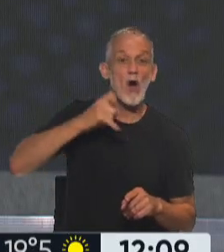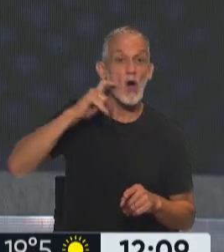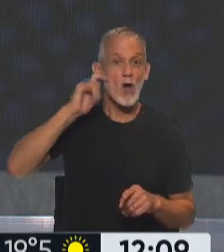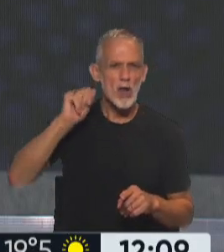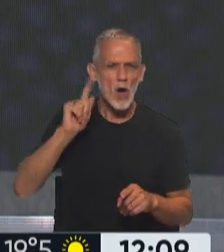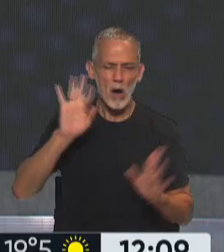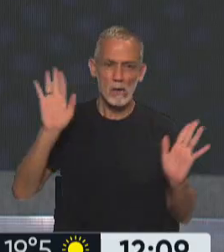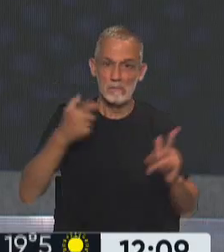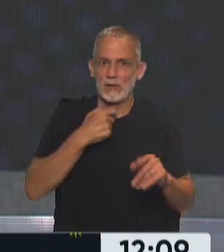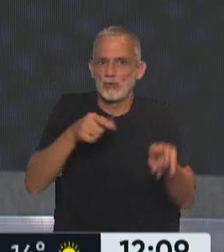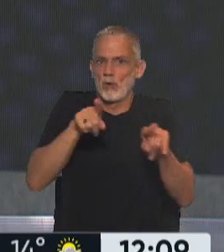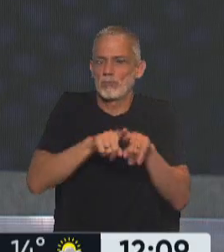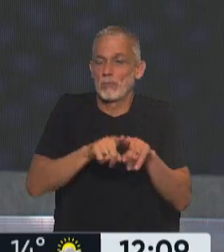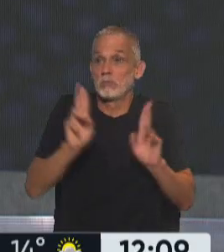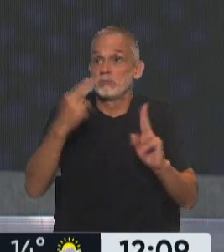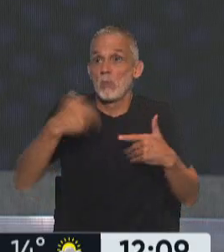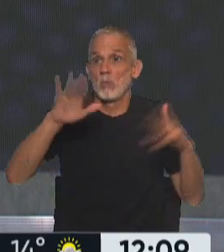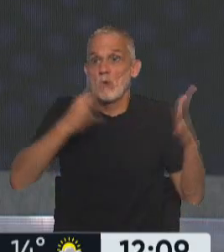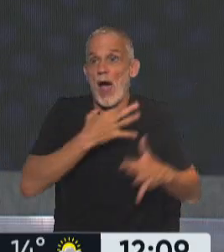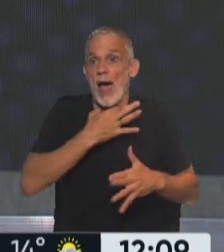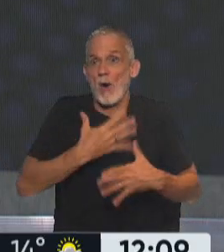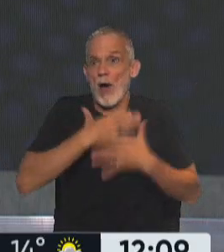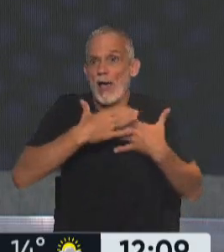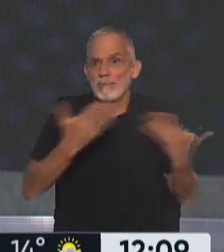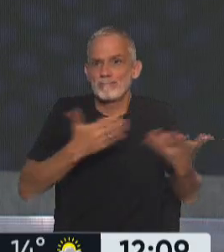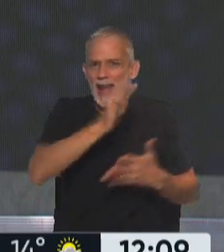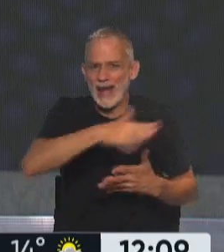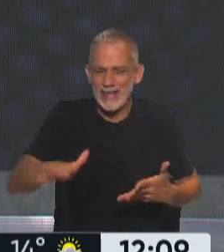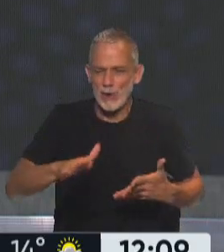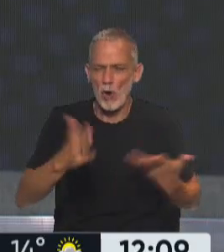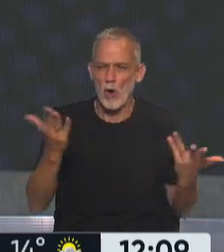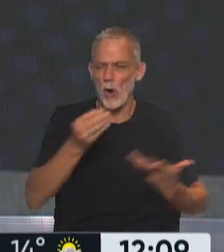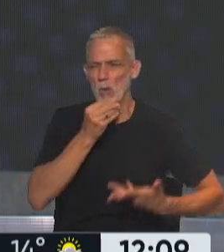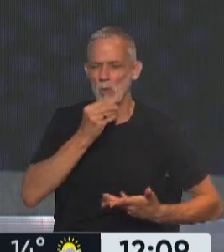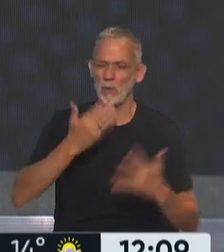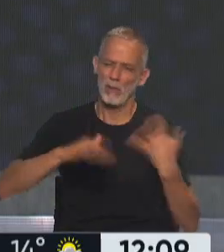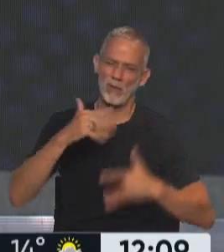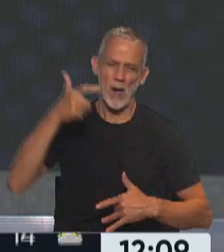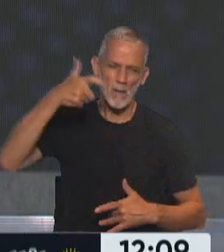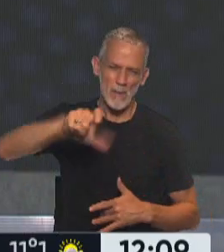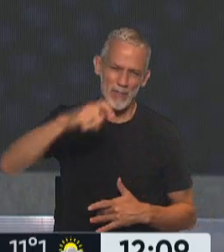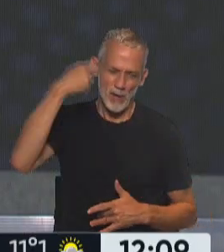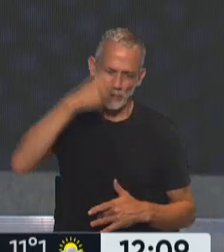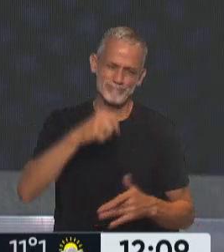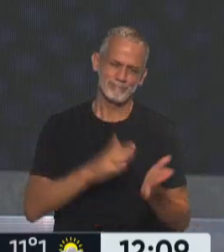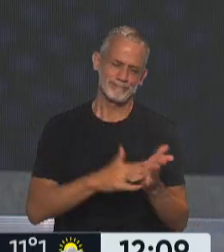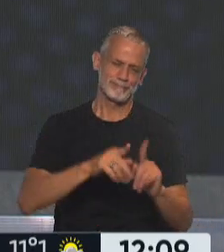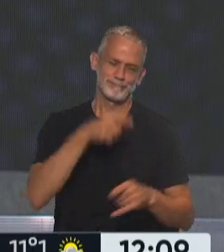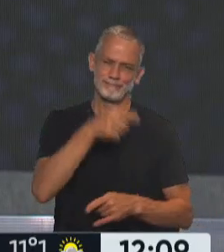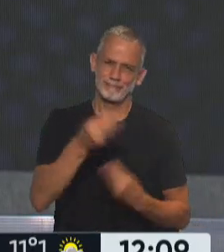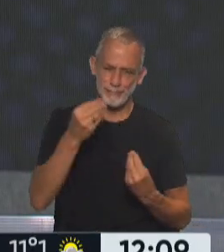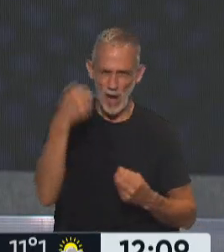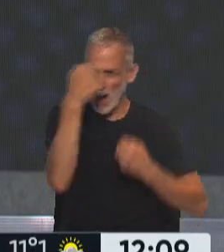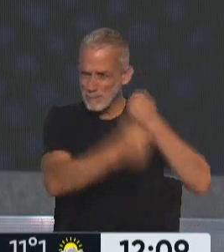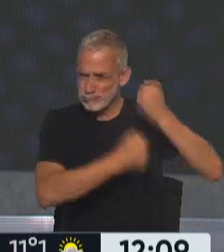justamente que su mujer había muerto ahogada en el río Quequén, pero finalmente a través de un video se comprobó que la había